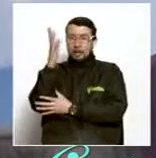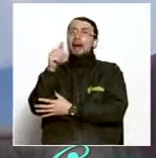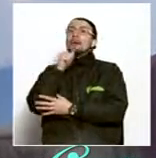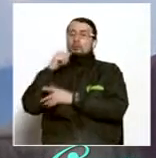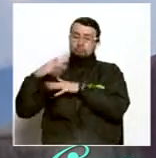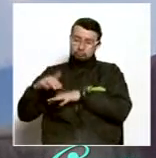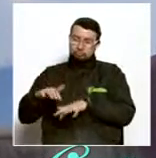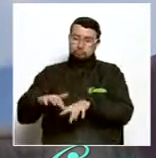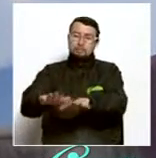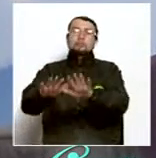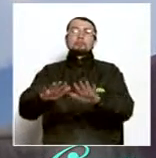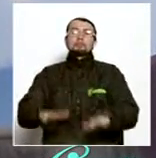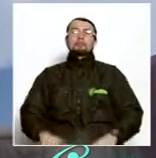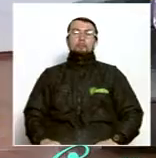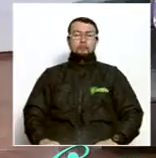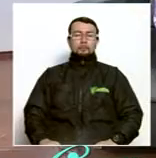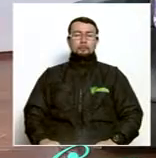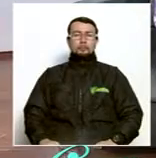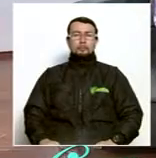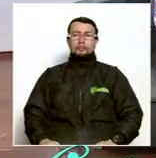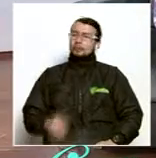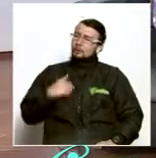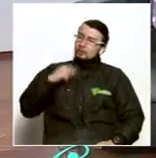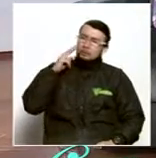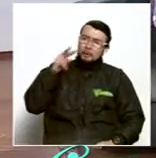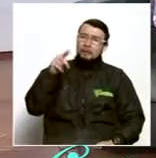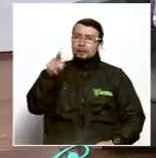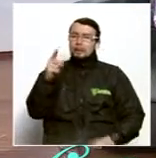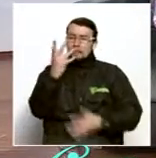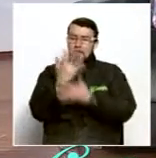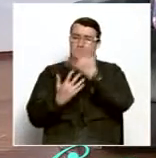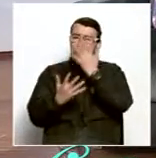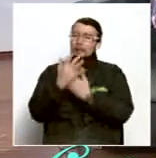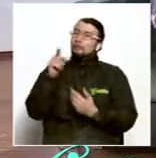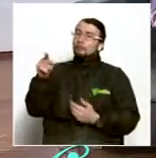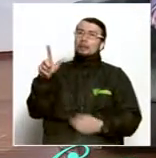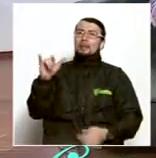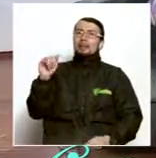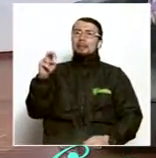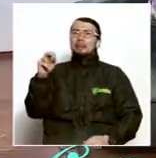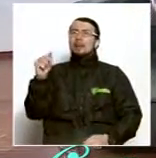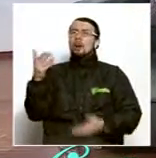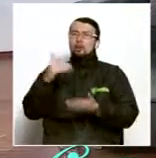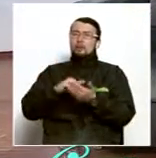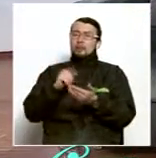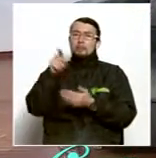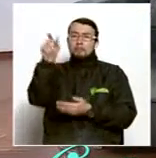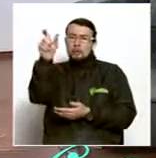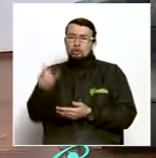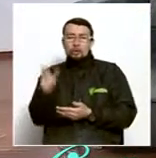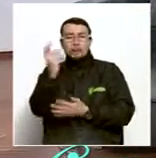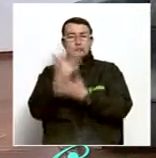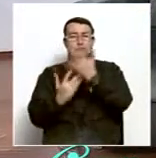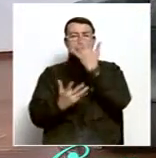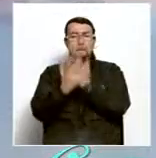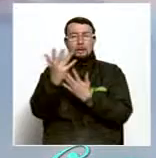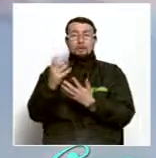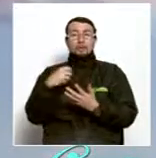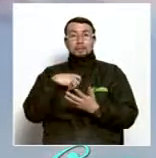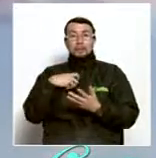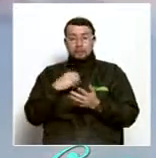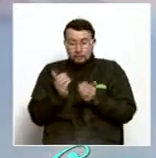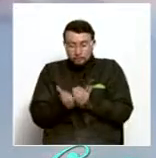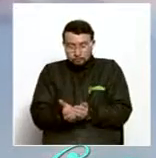agua también. Y ahora que veía esas manitos, y Lina me vuelve a mostrar esa imagen, de esa persona con una planta